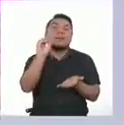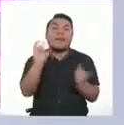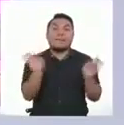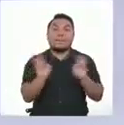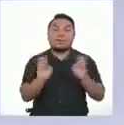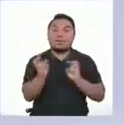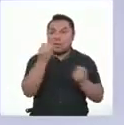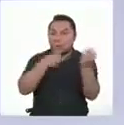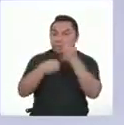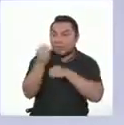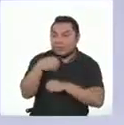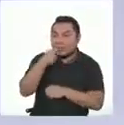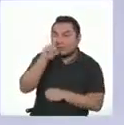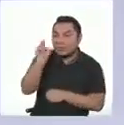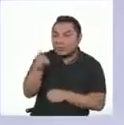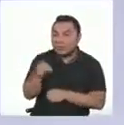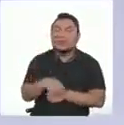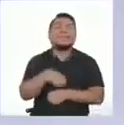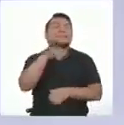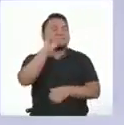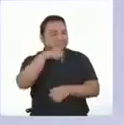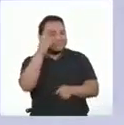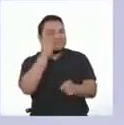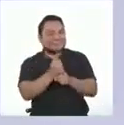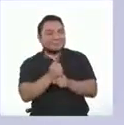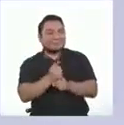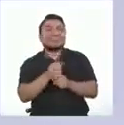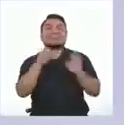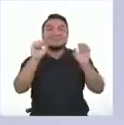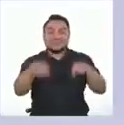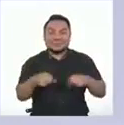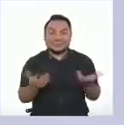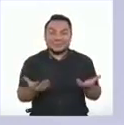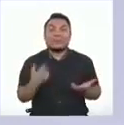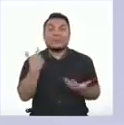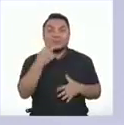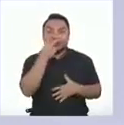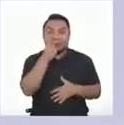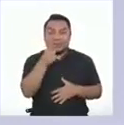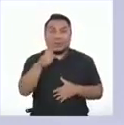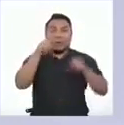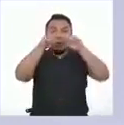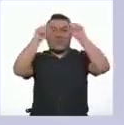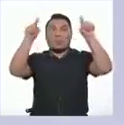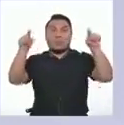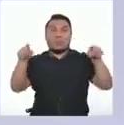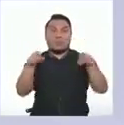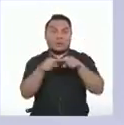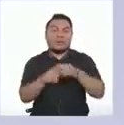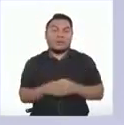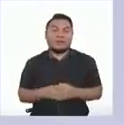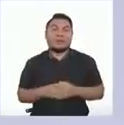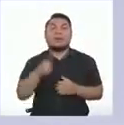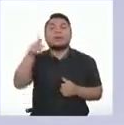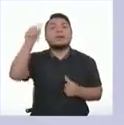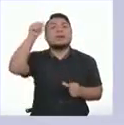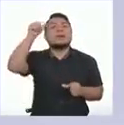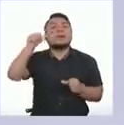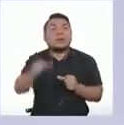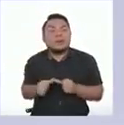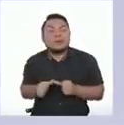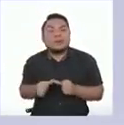de proteína? Así es, Patricia. Efectivamente, como lo vemos en el cuadro. ¿Y